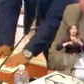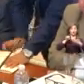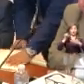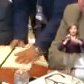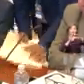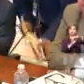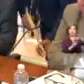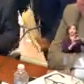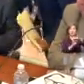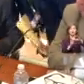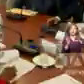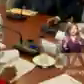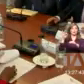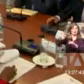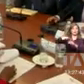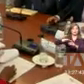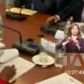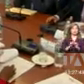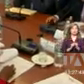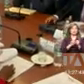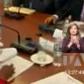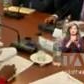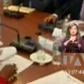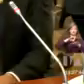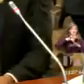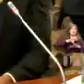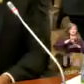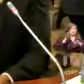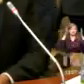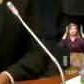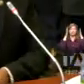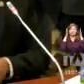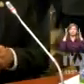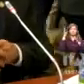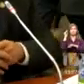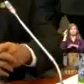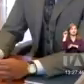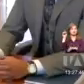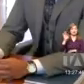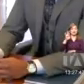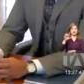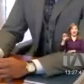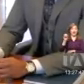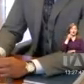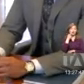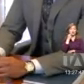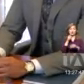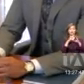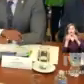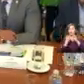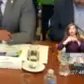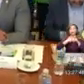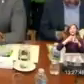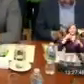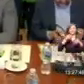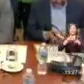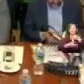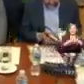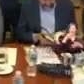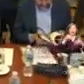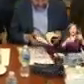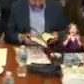asamblea constituyente, es su deber escuchar las iniciativas. Por su lado, Raúl Tello mencionó que la comisión inicie el proceso de juicio